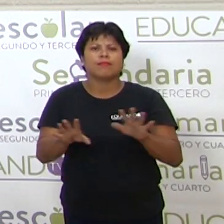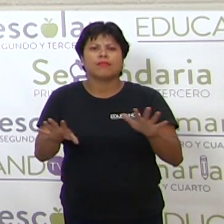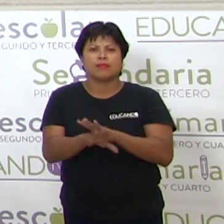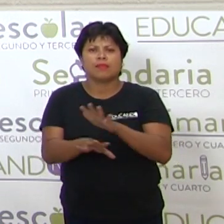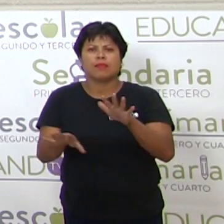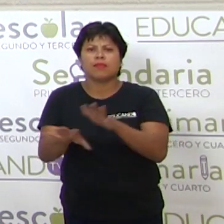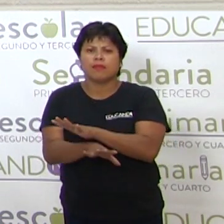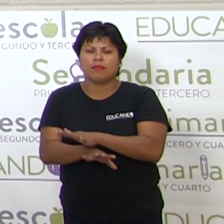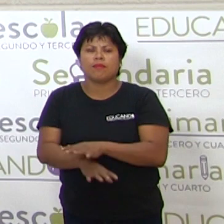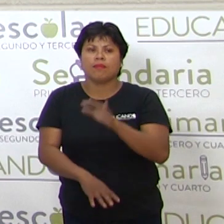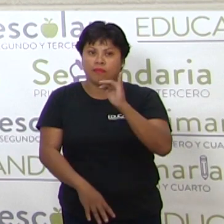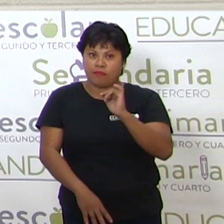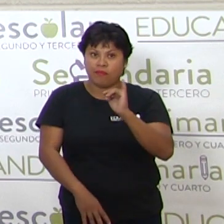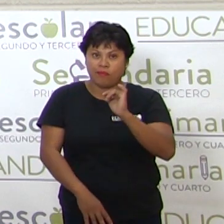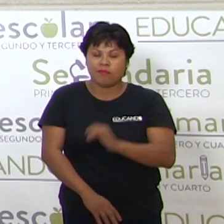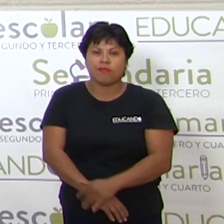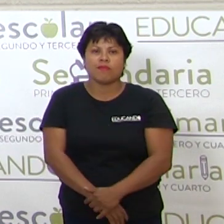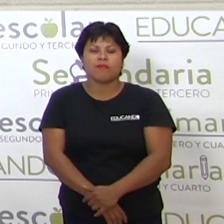sí